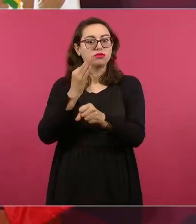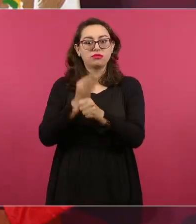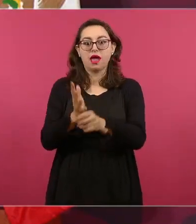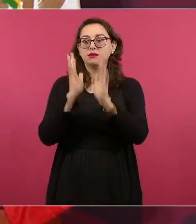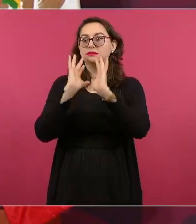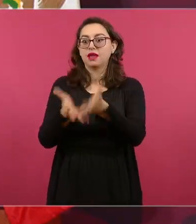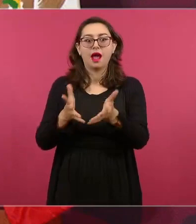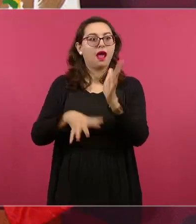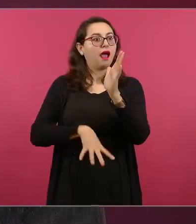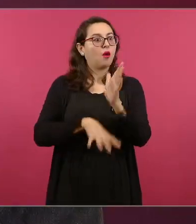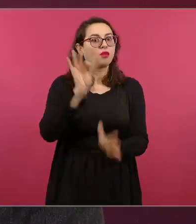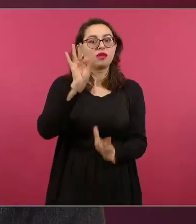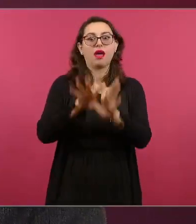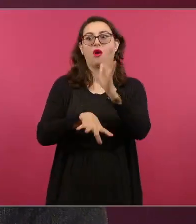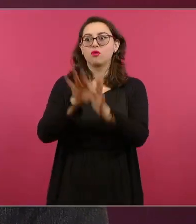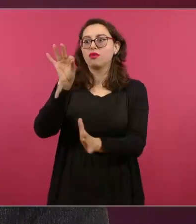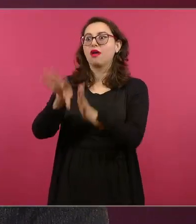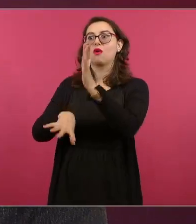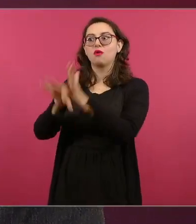No sabe